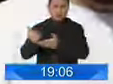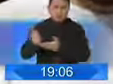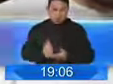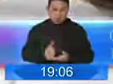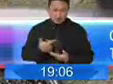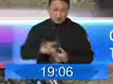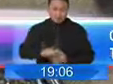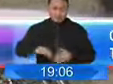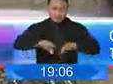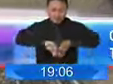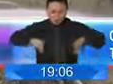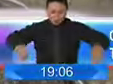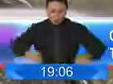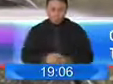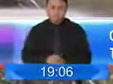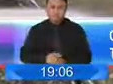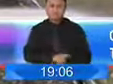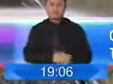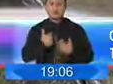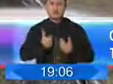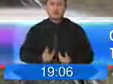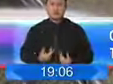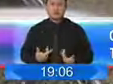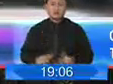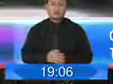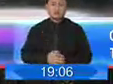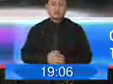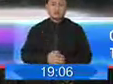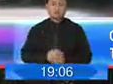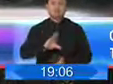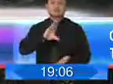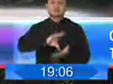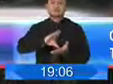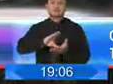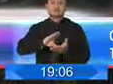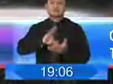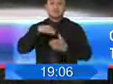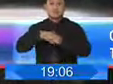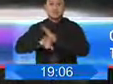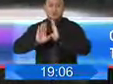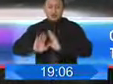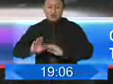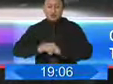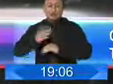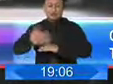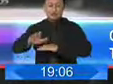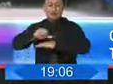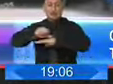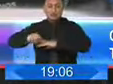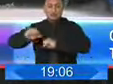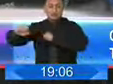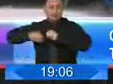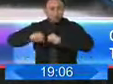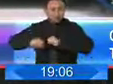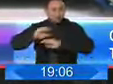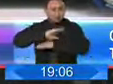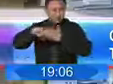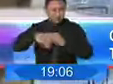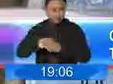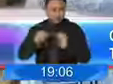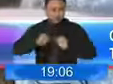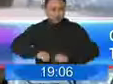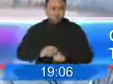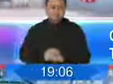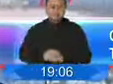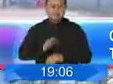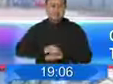Bomberos de Pasaje. El cuerpo del fallecido fue trasladado hasta el centro forense, donde se realizó las diligencias respectivas, ya que